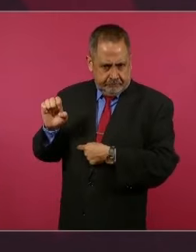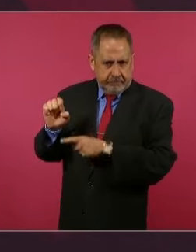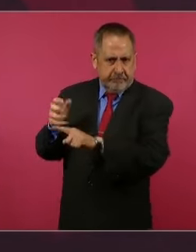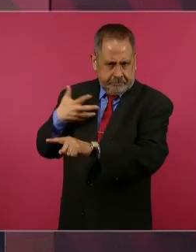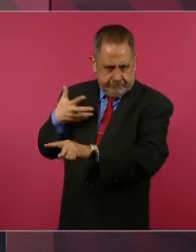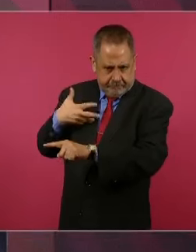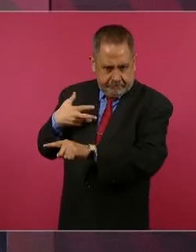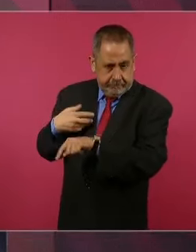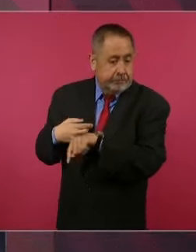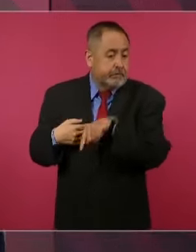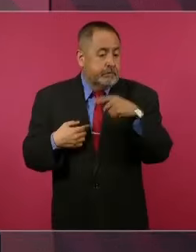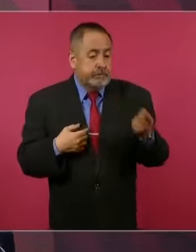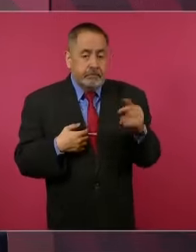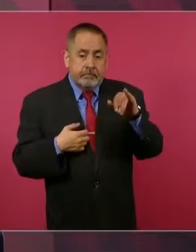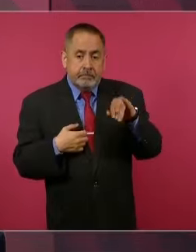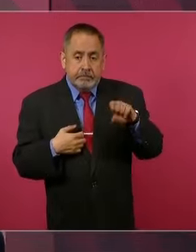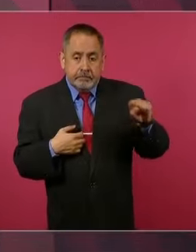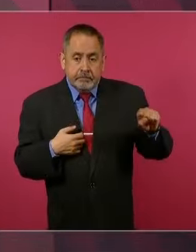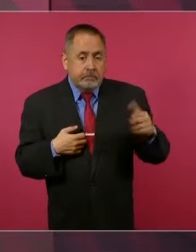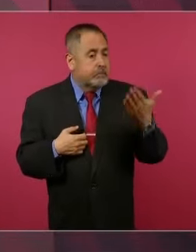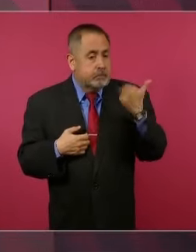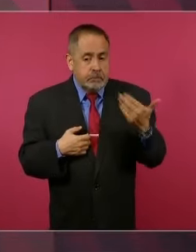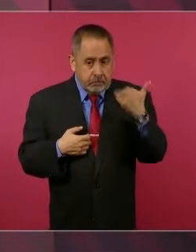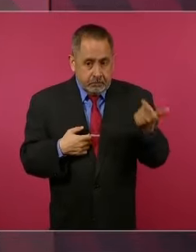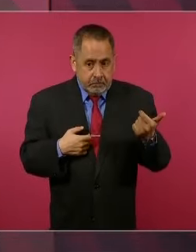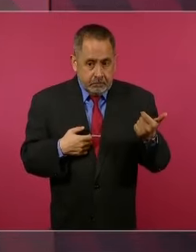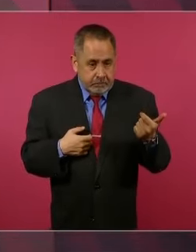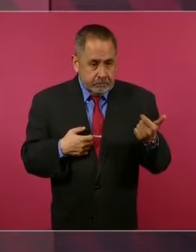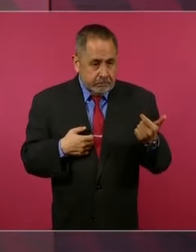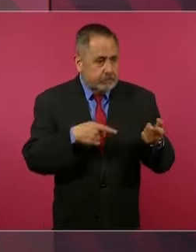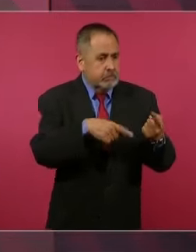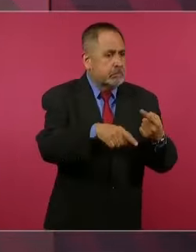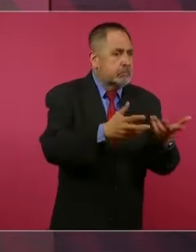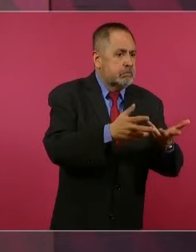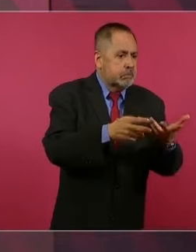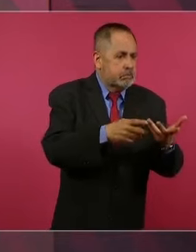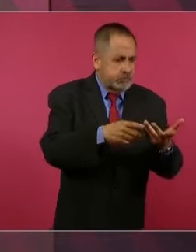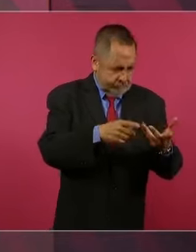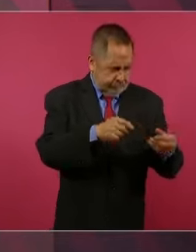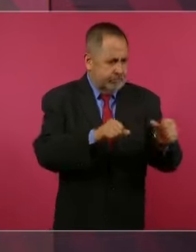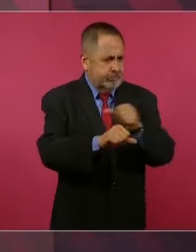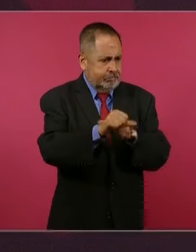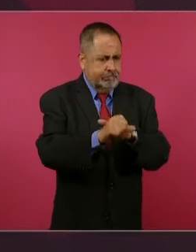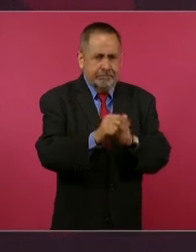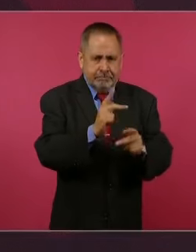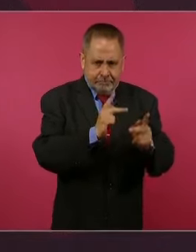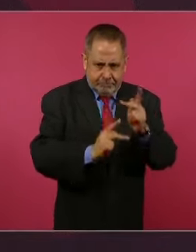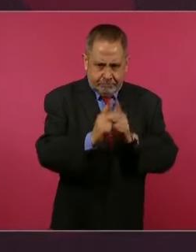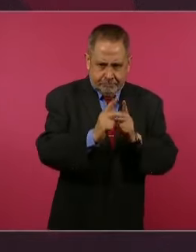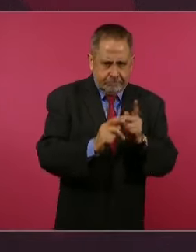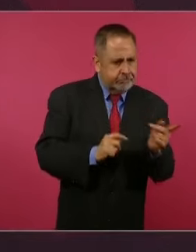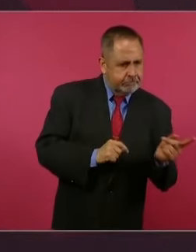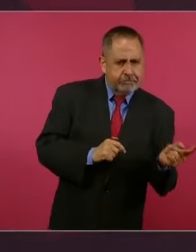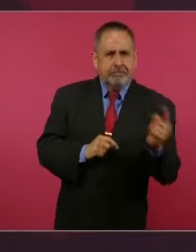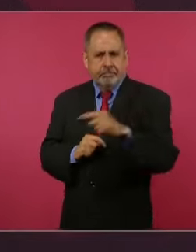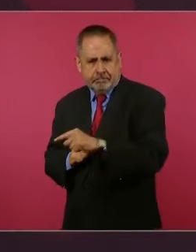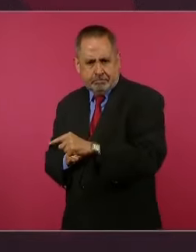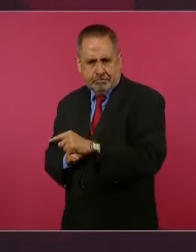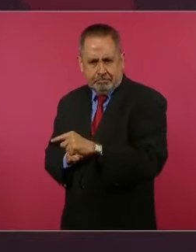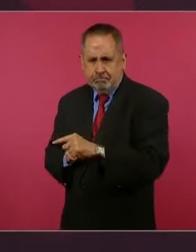ordinario o el INS bienestar Pues que en el caso de hemodiálisis